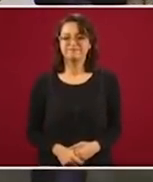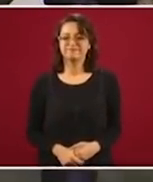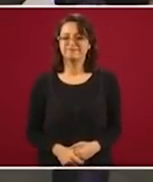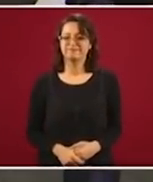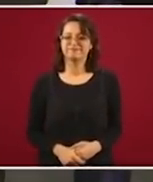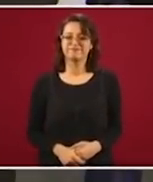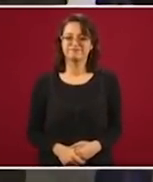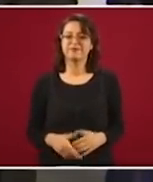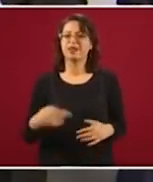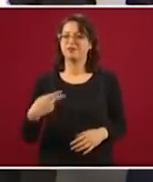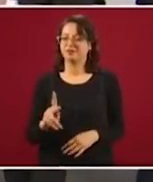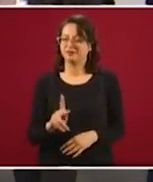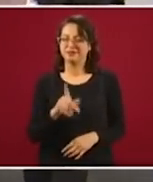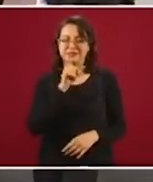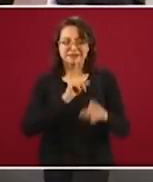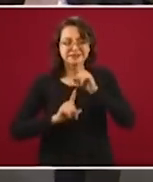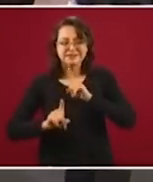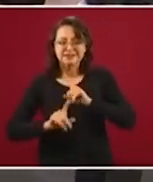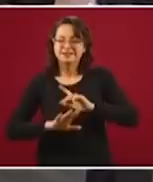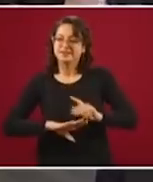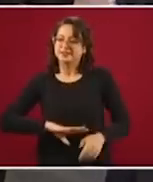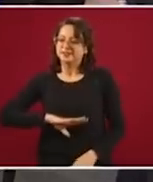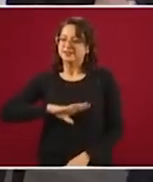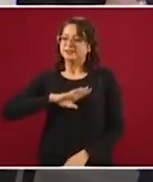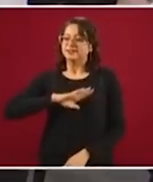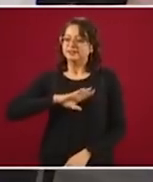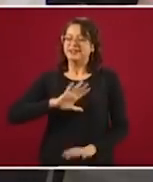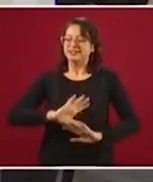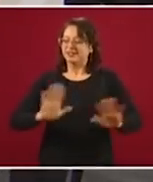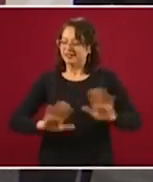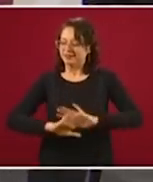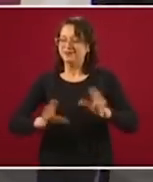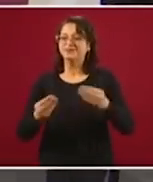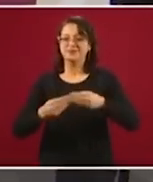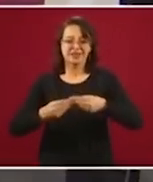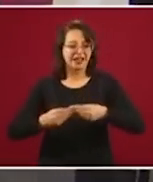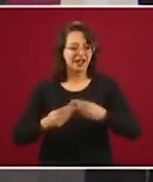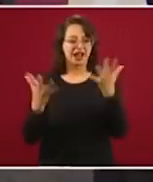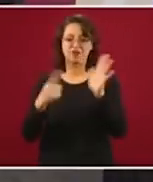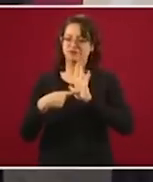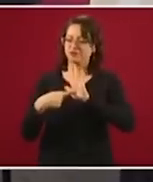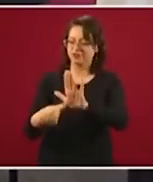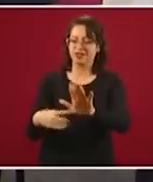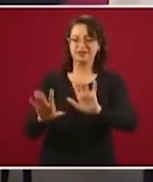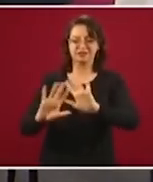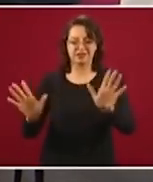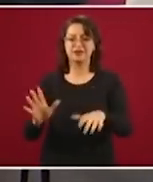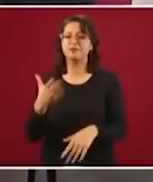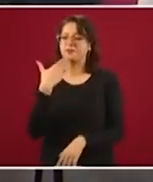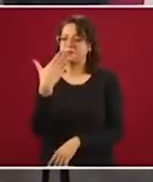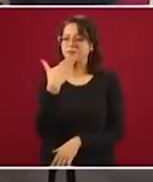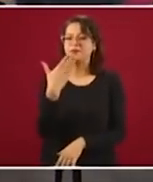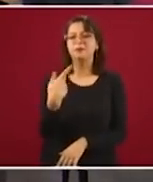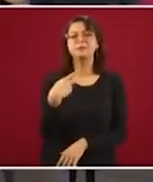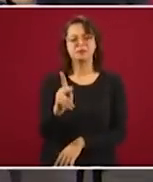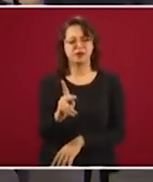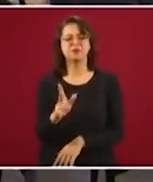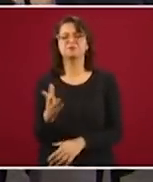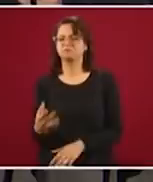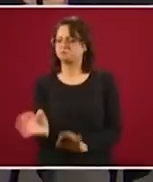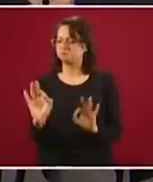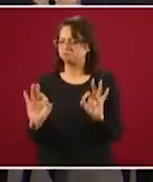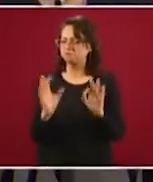Pero bueno, ya se aclaró. Pero qué bien que estas cosas se